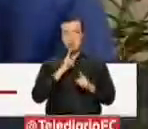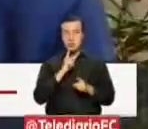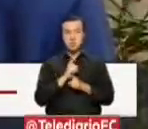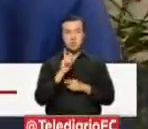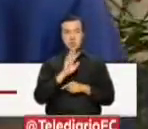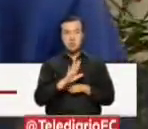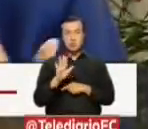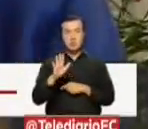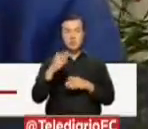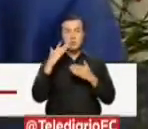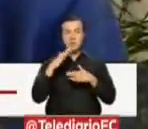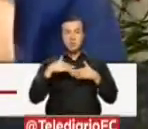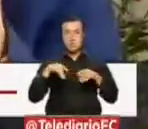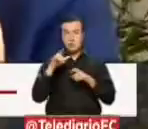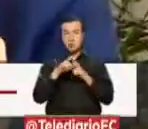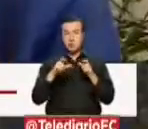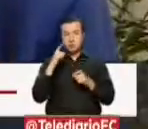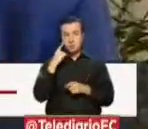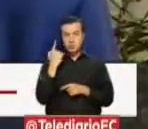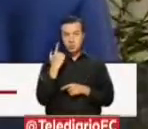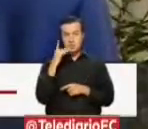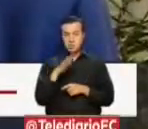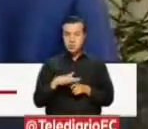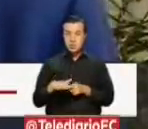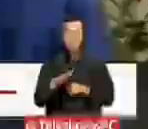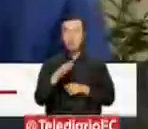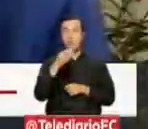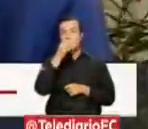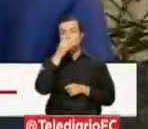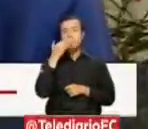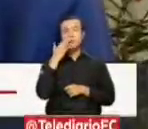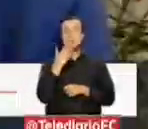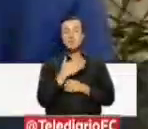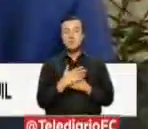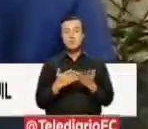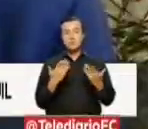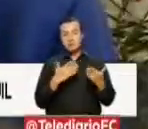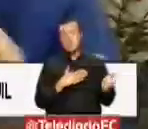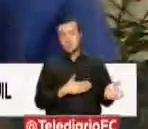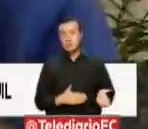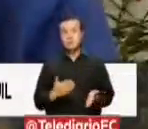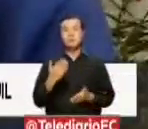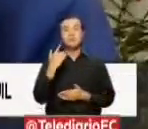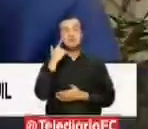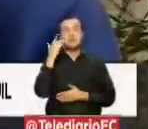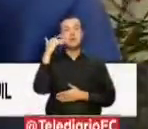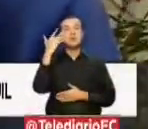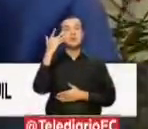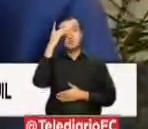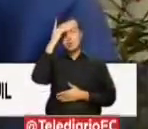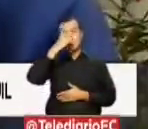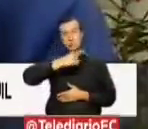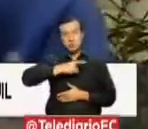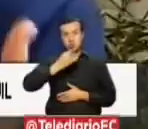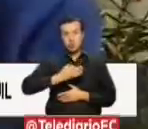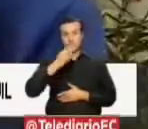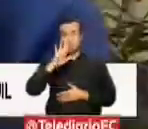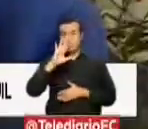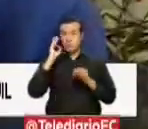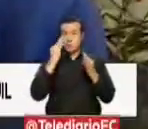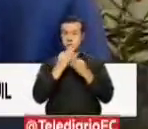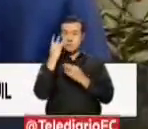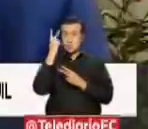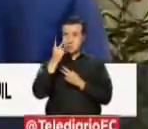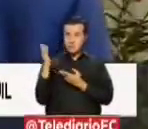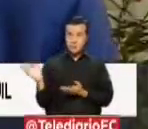público guayaquileño, vengan, conozcan un pedacito de la Amazonía acá en el centro de convenciones y después tomen la decisión de ir con su familia a